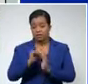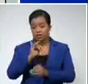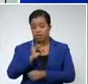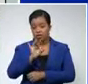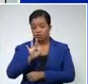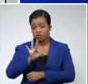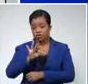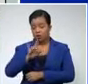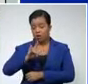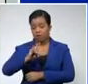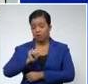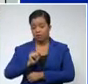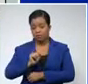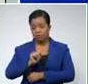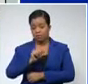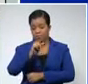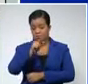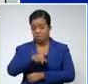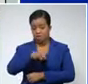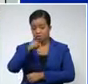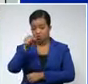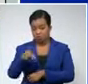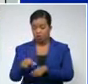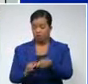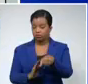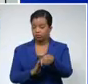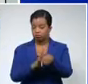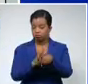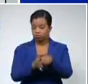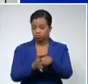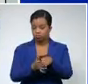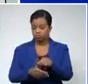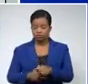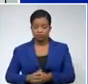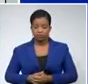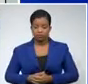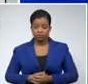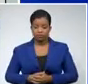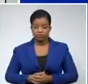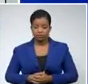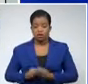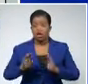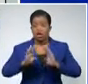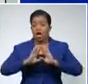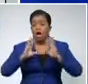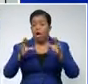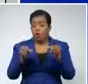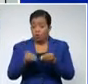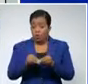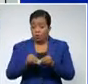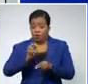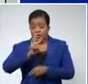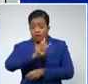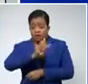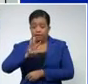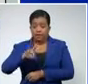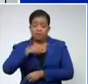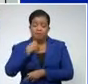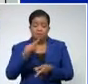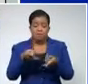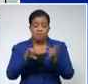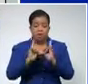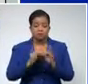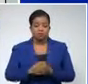7.789 pacientes con COVID-19 y se acumulan 33 fallecidos. Letalidad